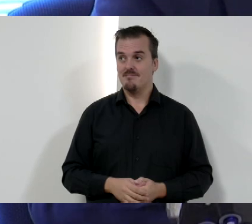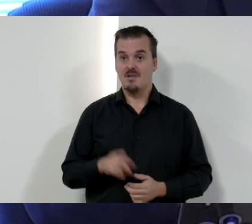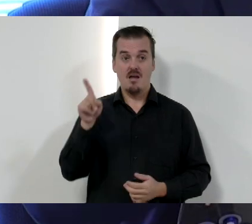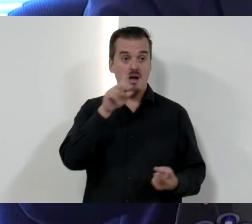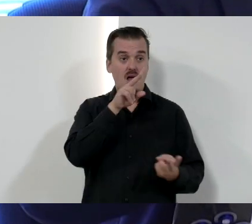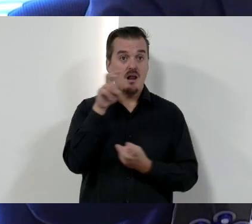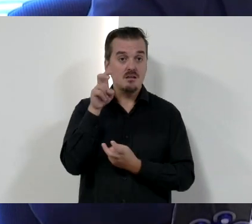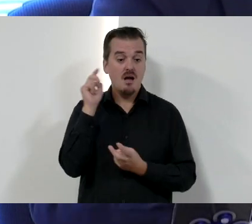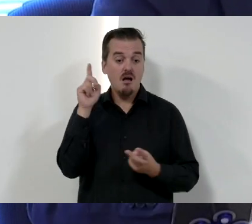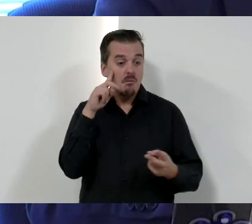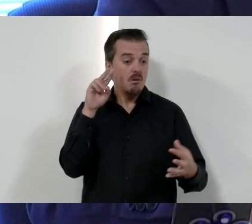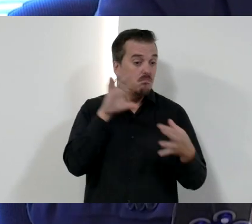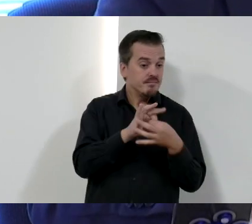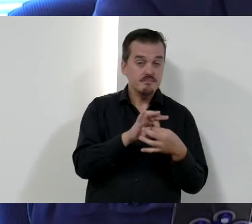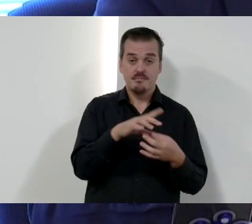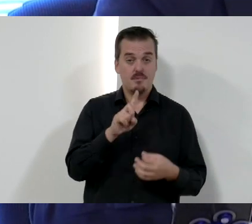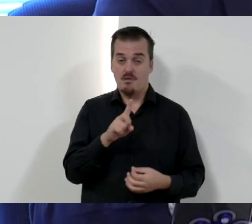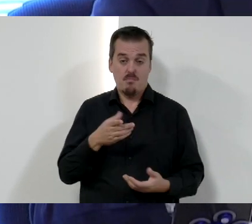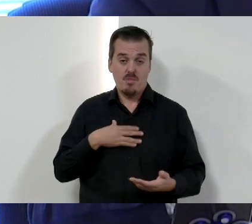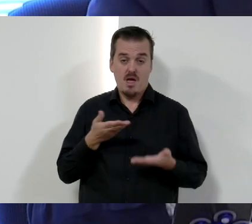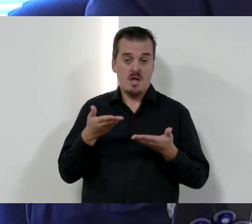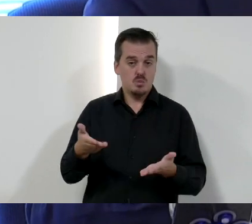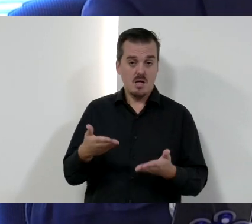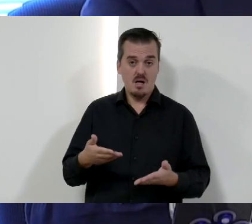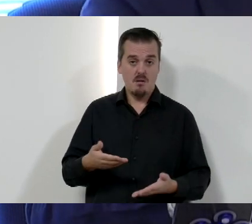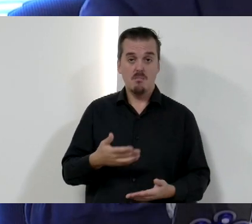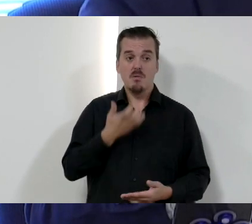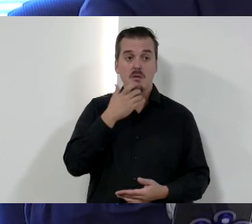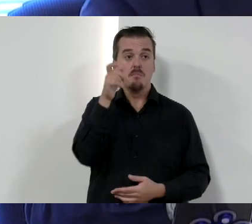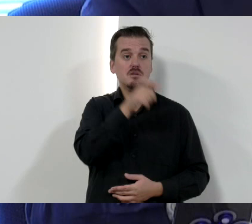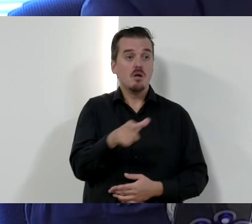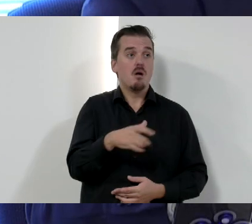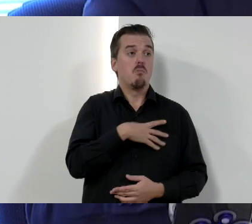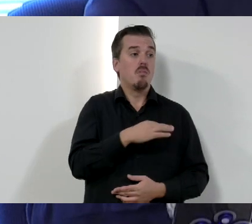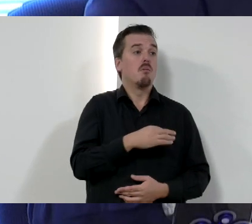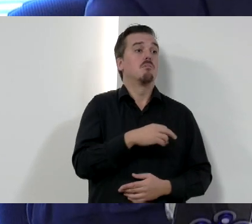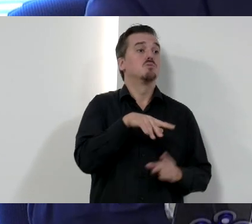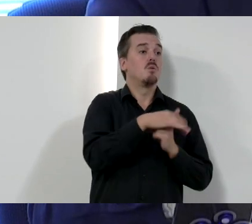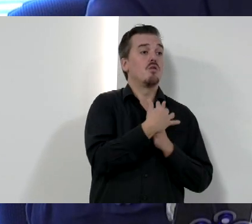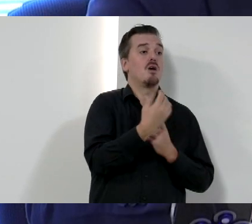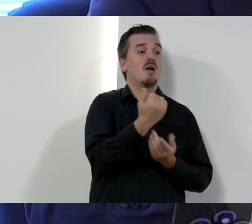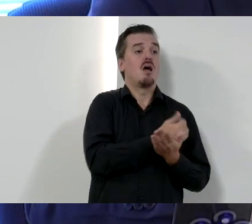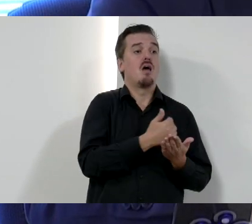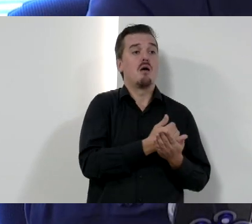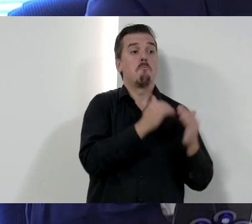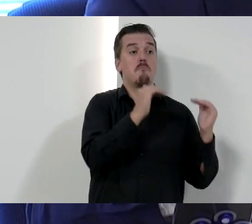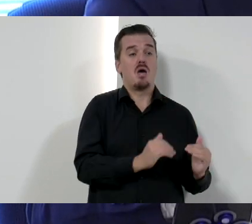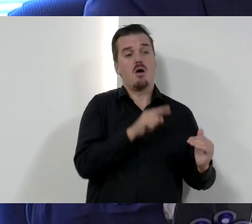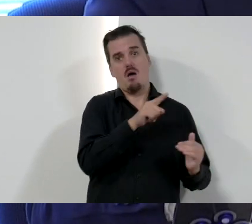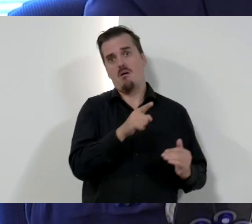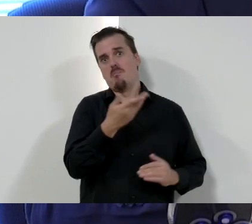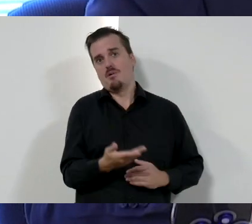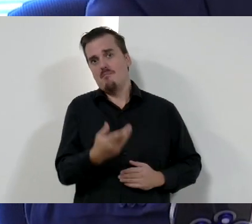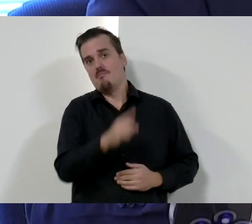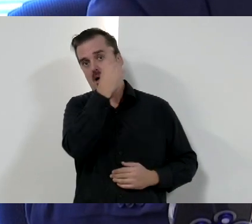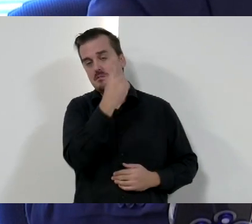No hace distinción de rentas. Lo que quiere decir que las ayudas pues pueden ser mucho más importantes para las personas que tienen menos ingresos, pero las personas que tienen unos